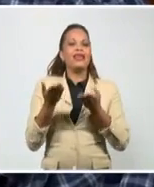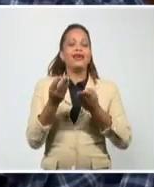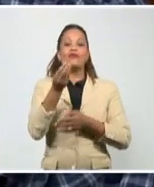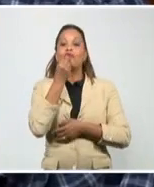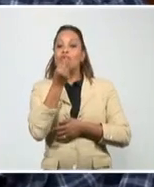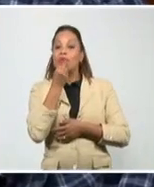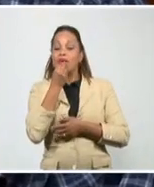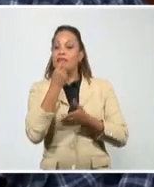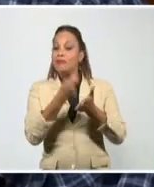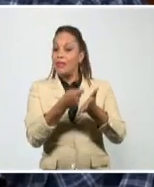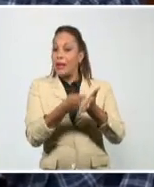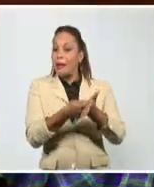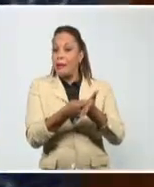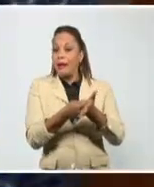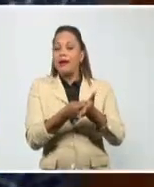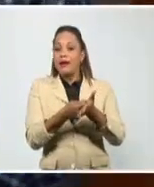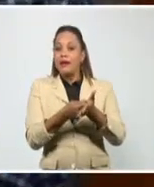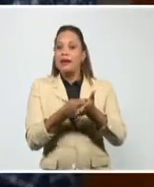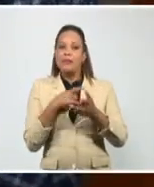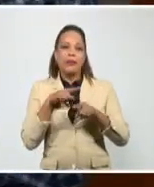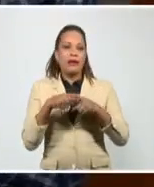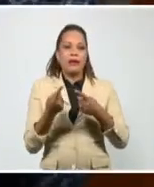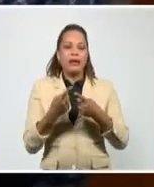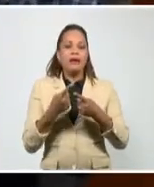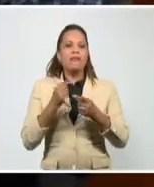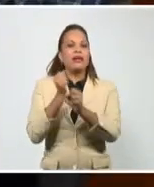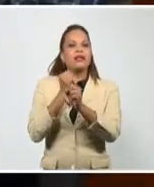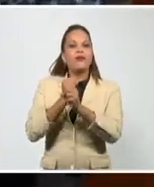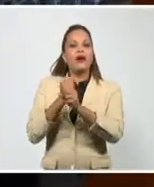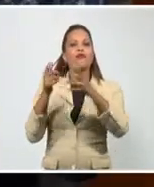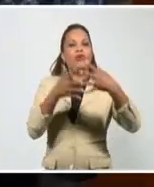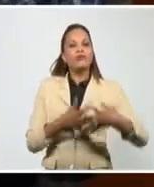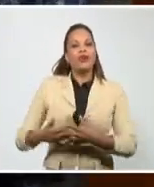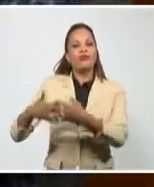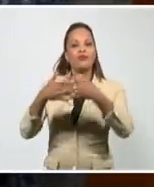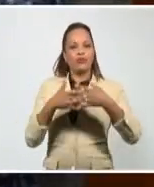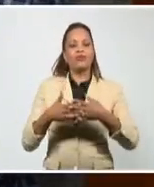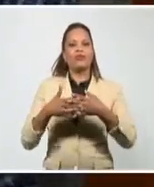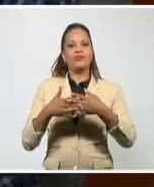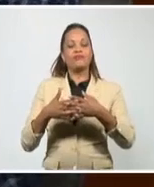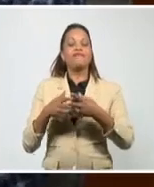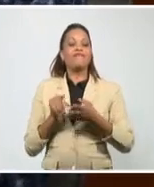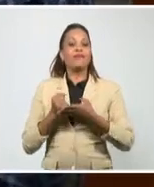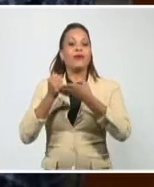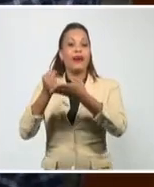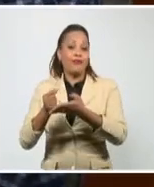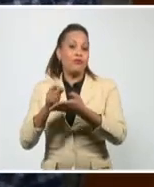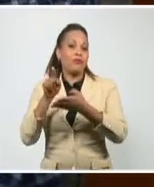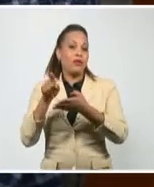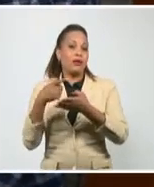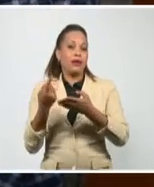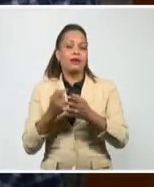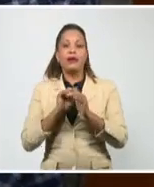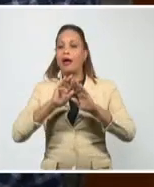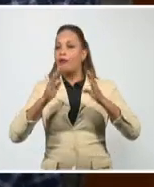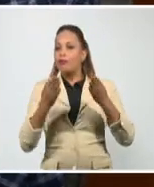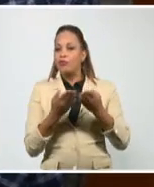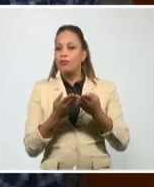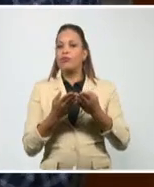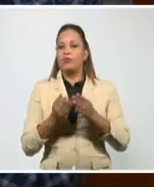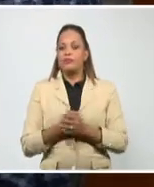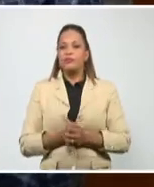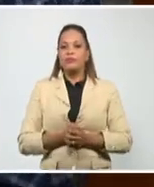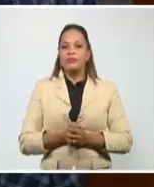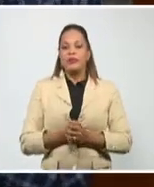a la gran agresión imperial y dificultan un planteamiento claro por la soberanía y